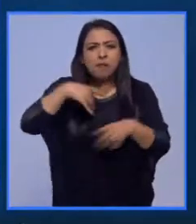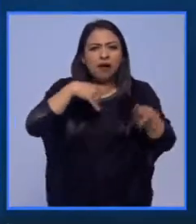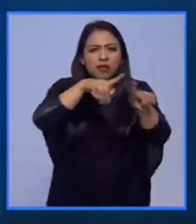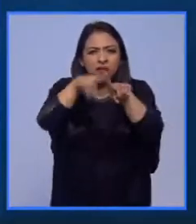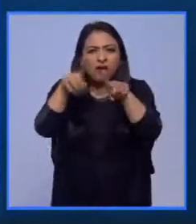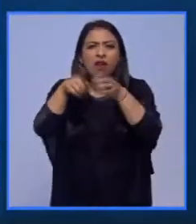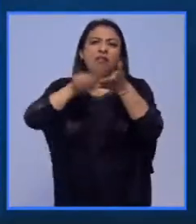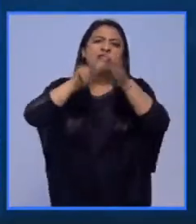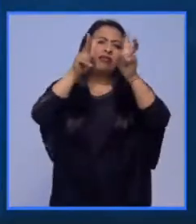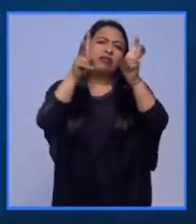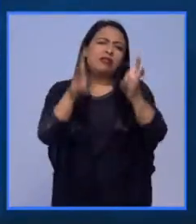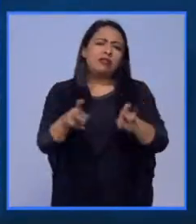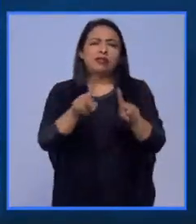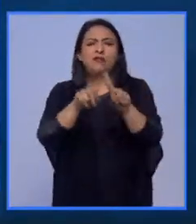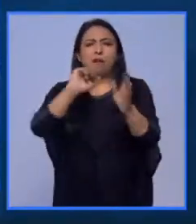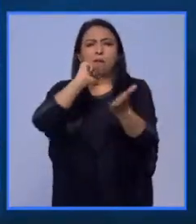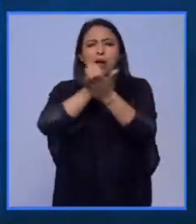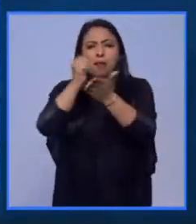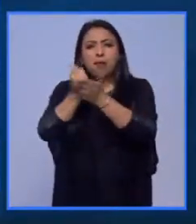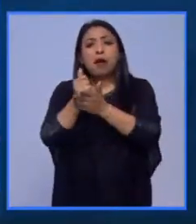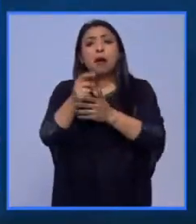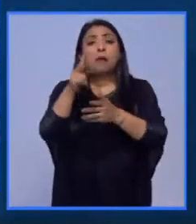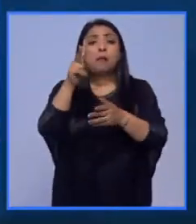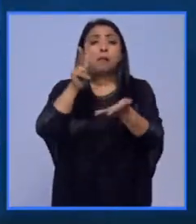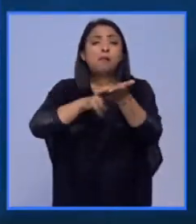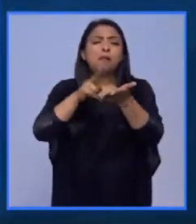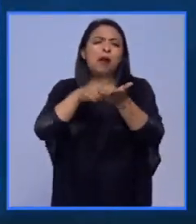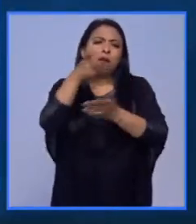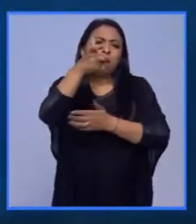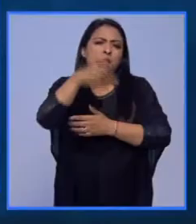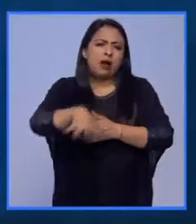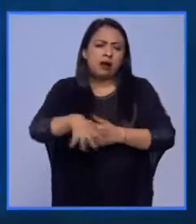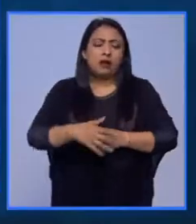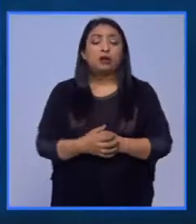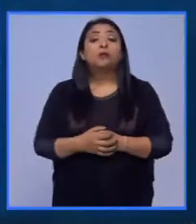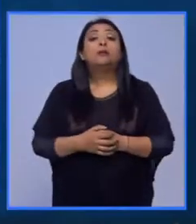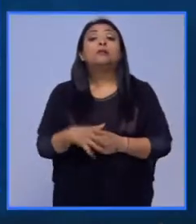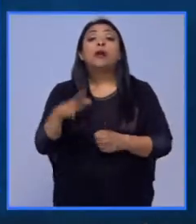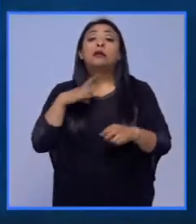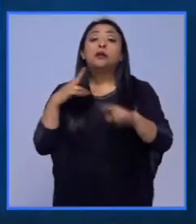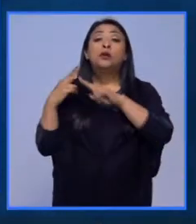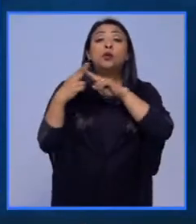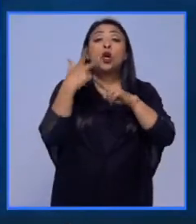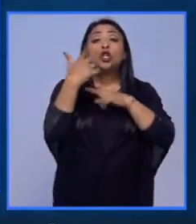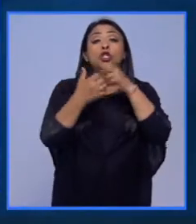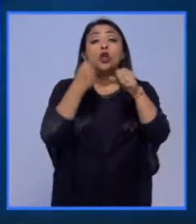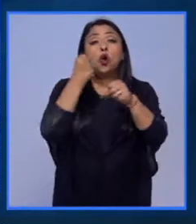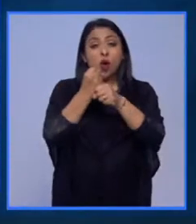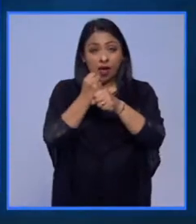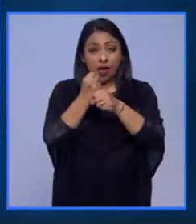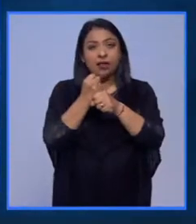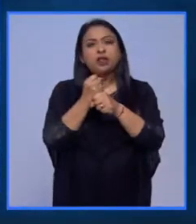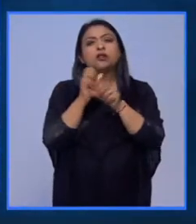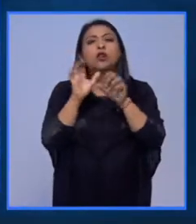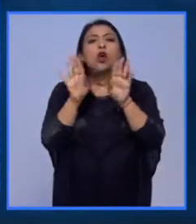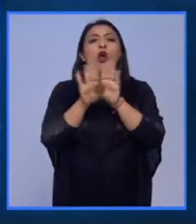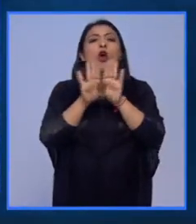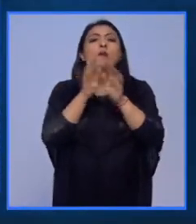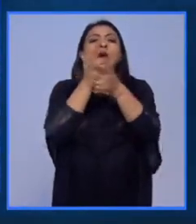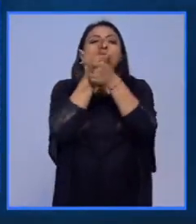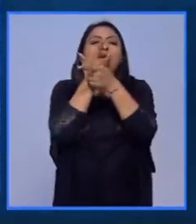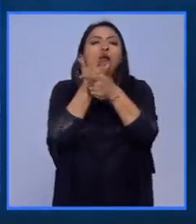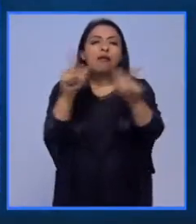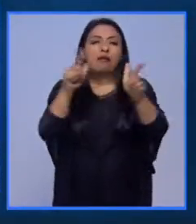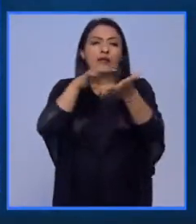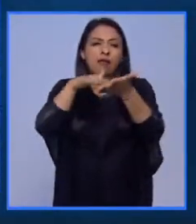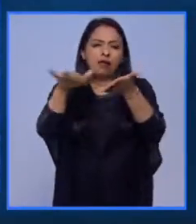ofrecen títulos de todas las editoriales a precios de remate. Vamos a cumplir 8 años ya con la Brigada para Leer en Libertad y la verdad